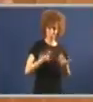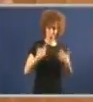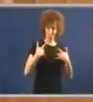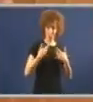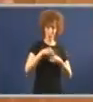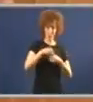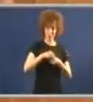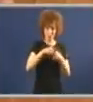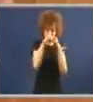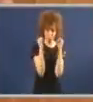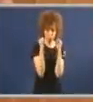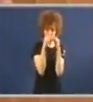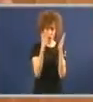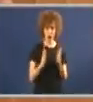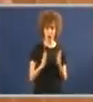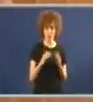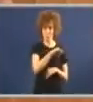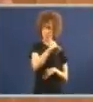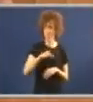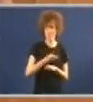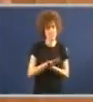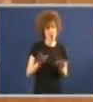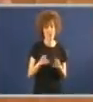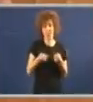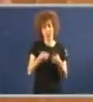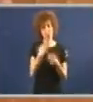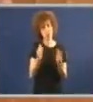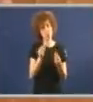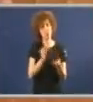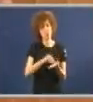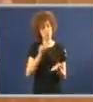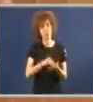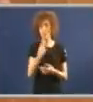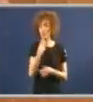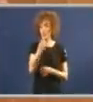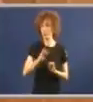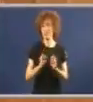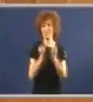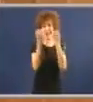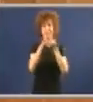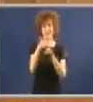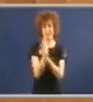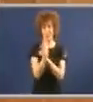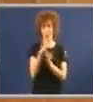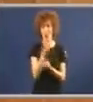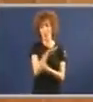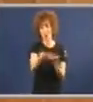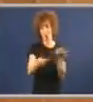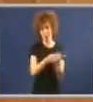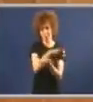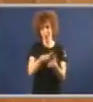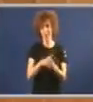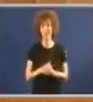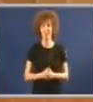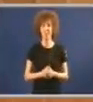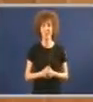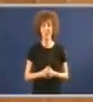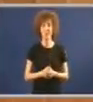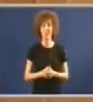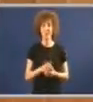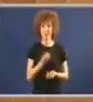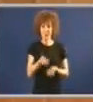illadas do espazo privado. Isto dificulta enormemente as súas posibilidades de sair dunha situación de violencia. Os